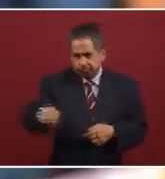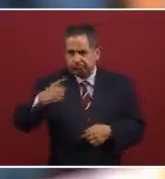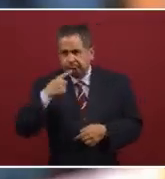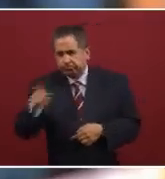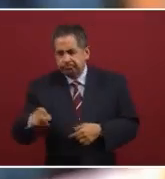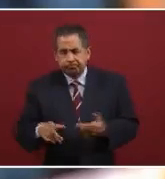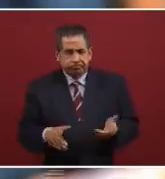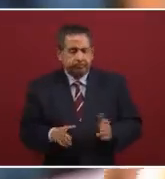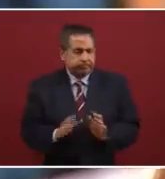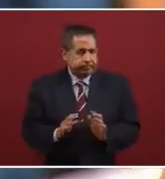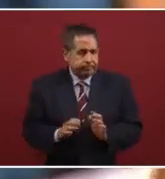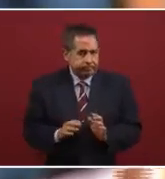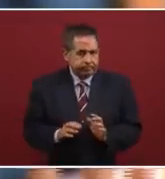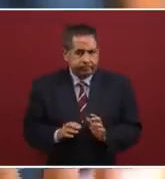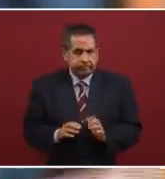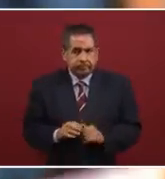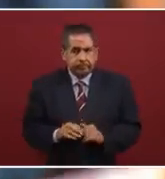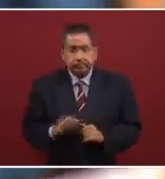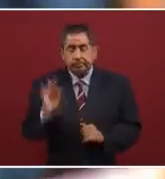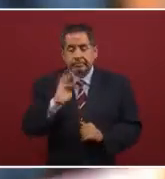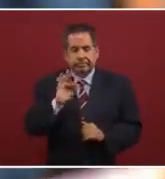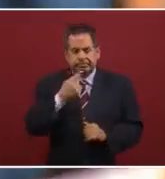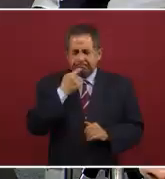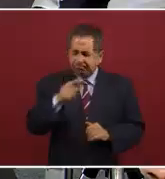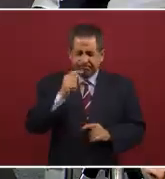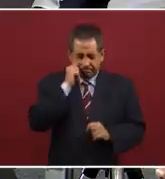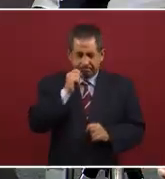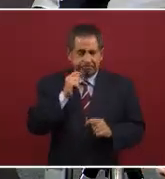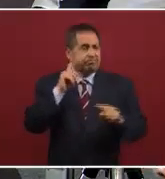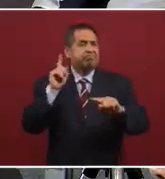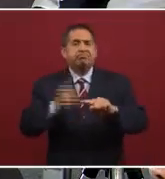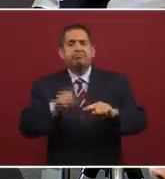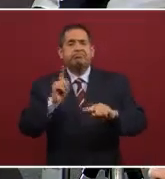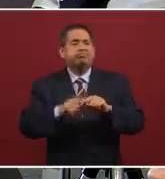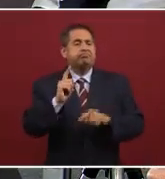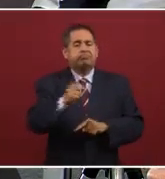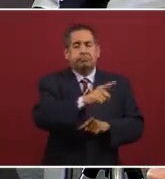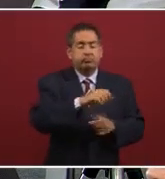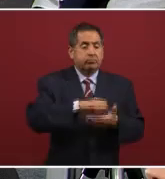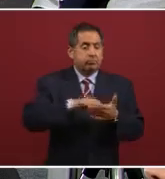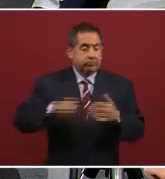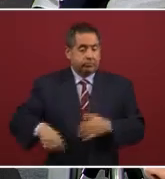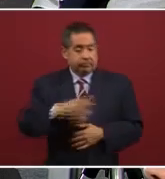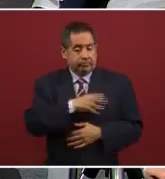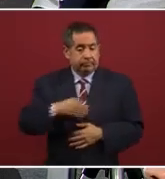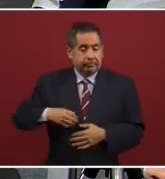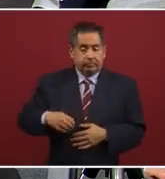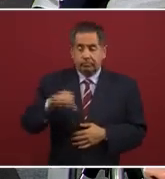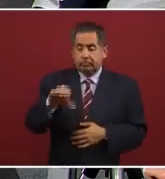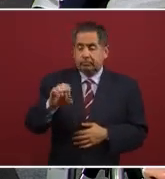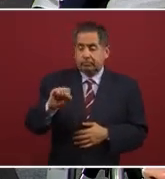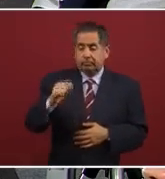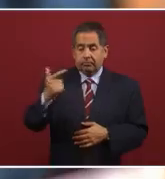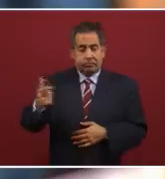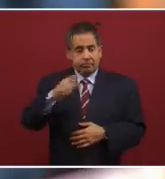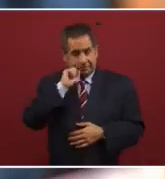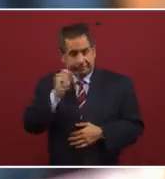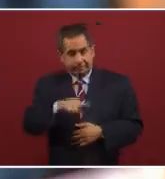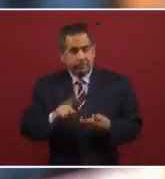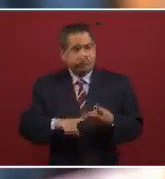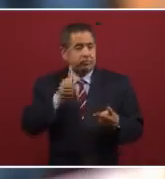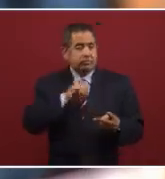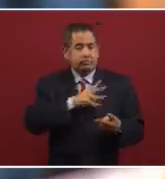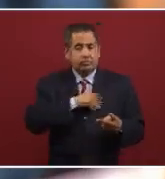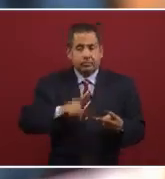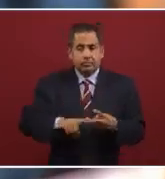así, aunque sea hasta sus últimas consecuencias. Tenemos al hijo de Carlos Salinas de Gortari, también tenemos a la hija